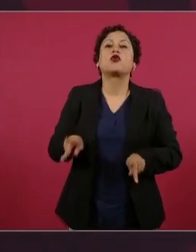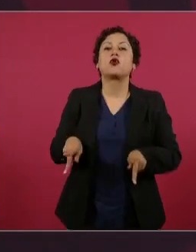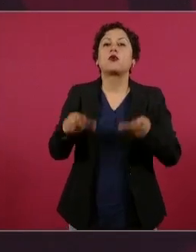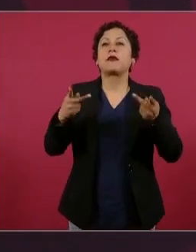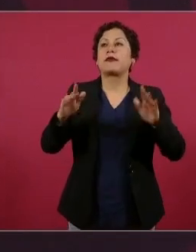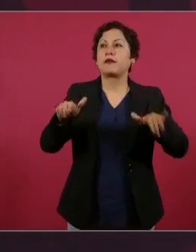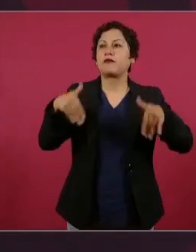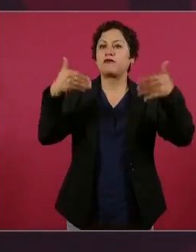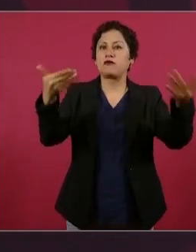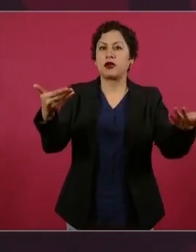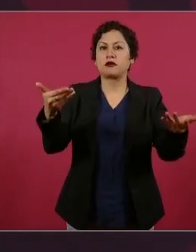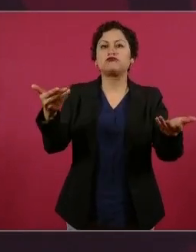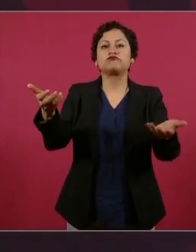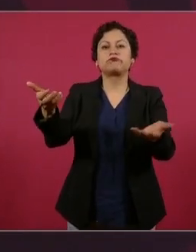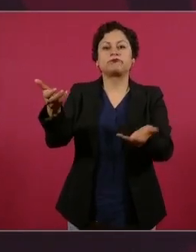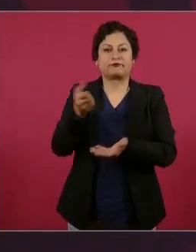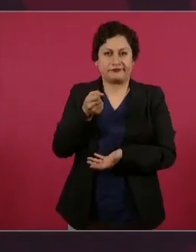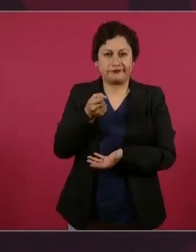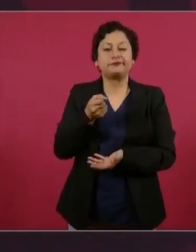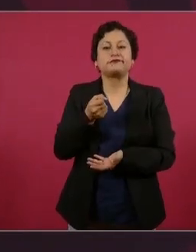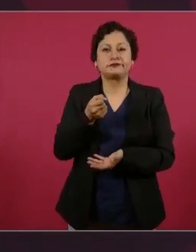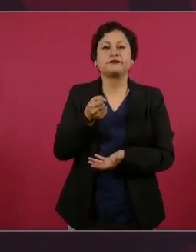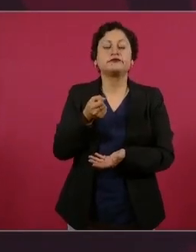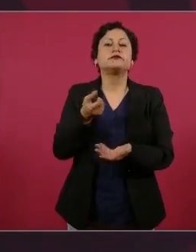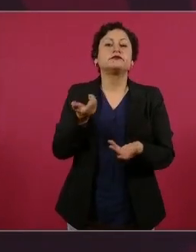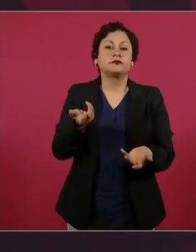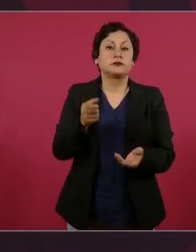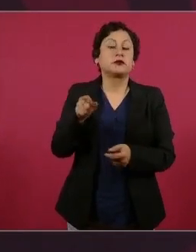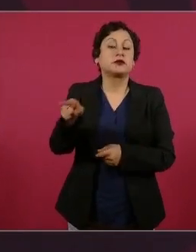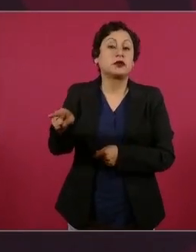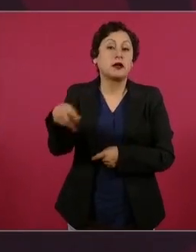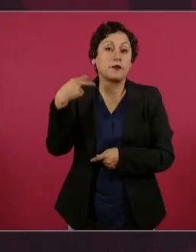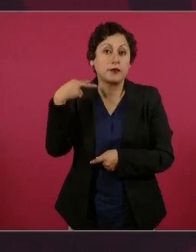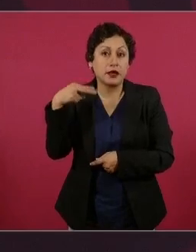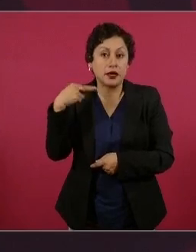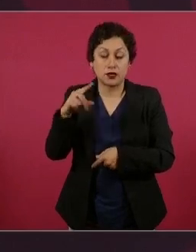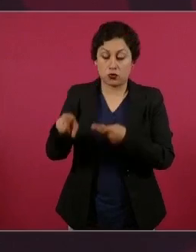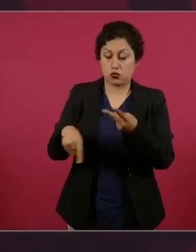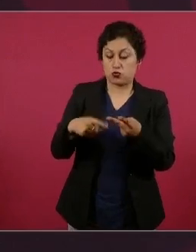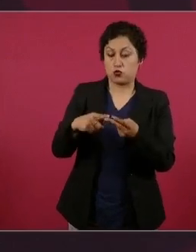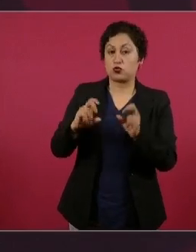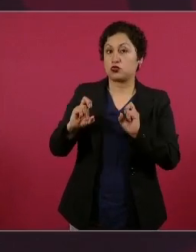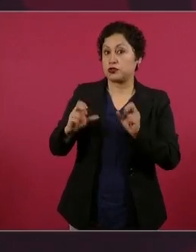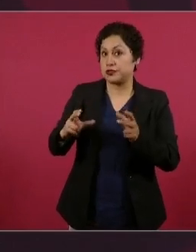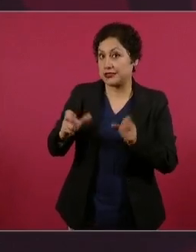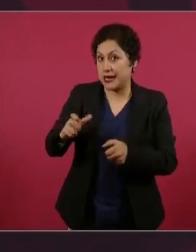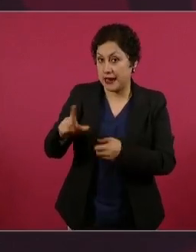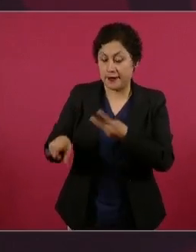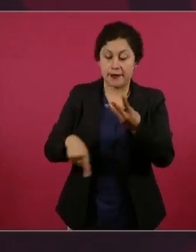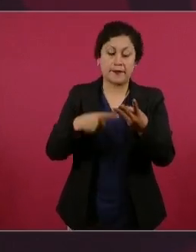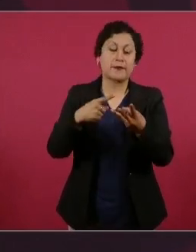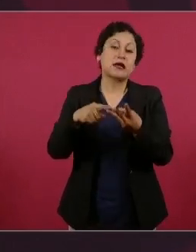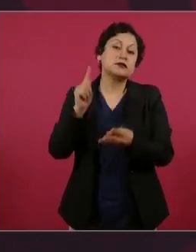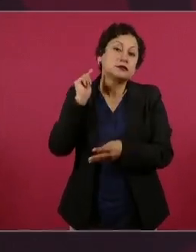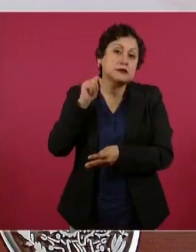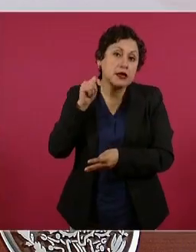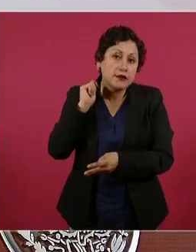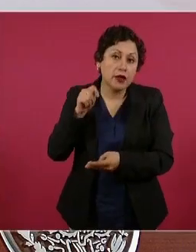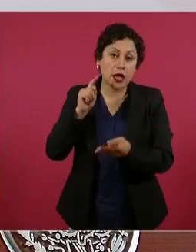El petróleo de Veracruz, de Chiapas, de Tabasco y de